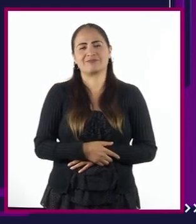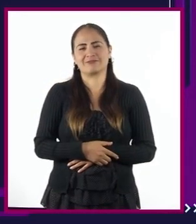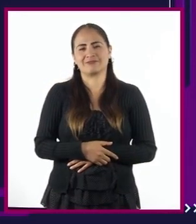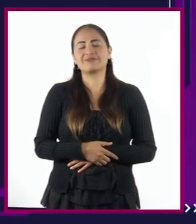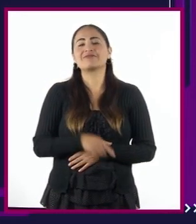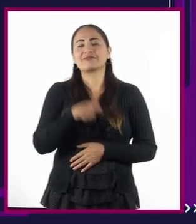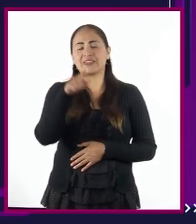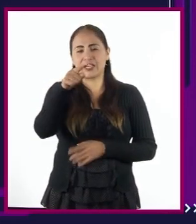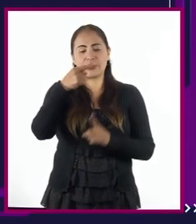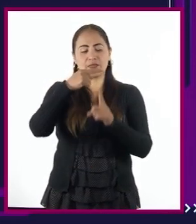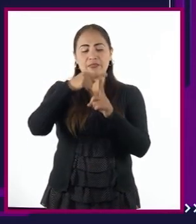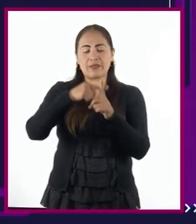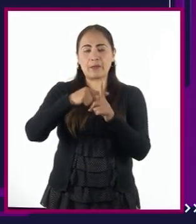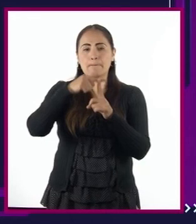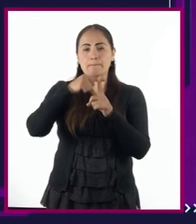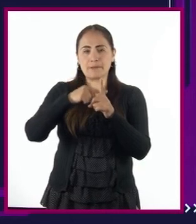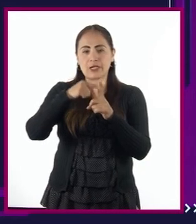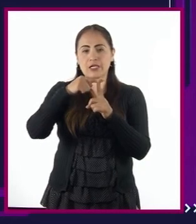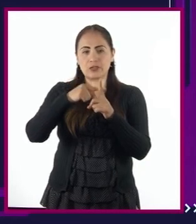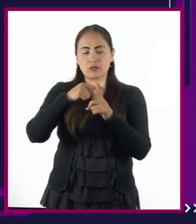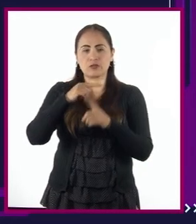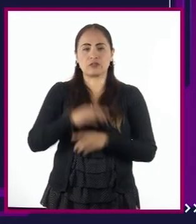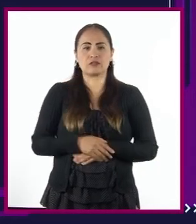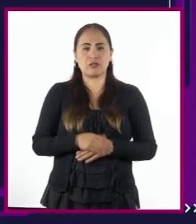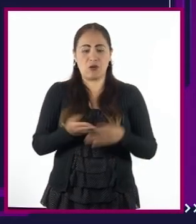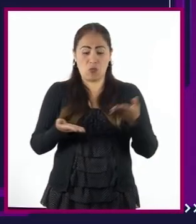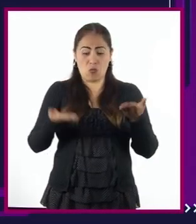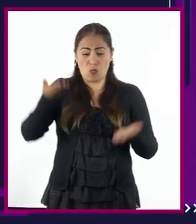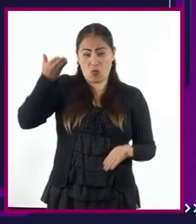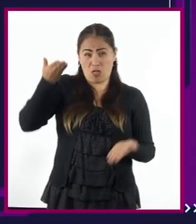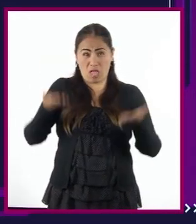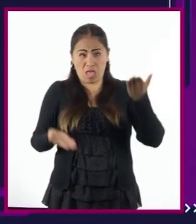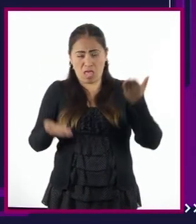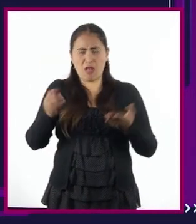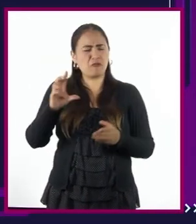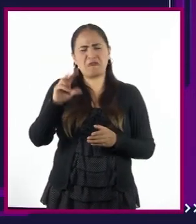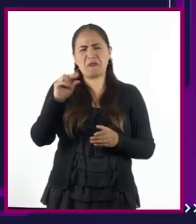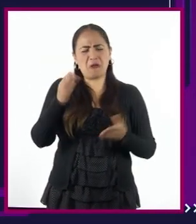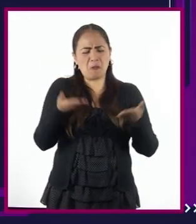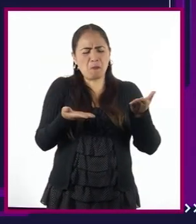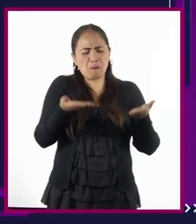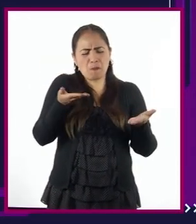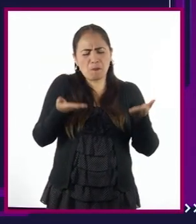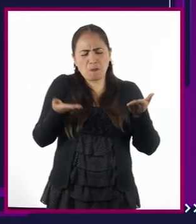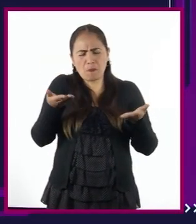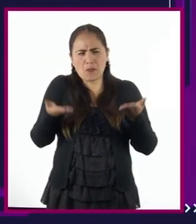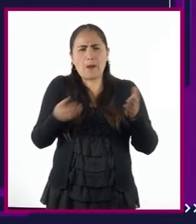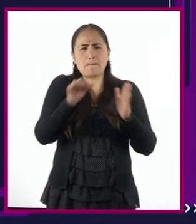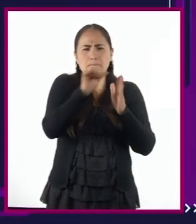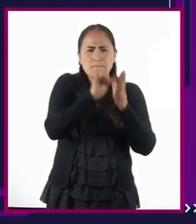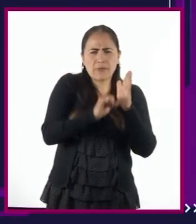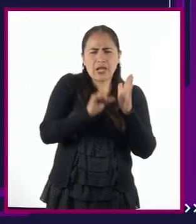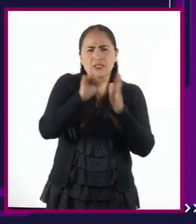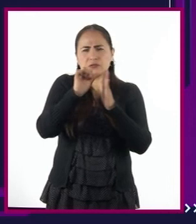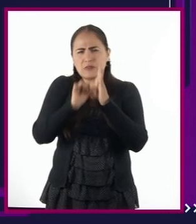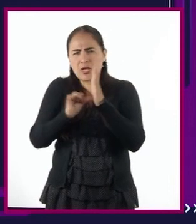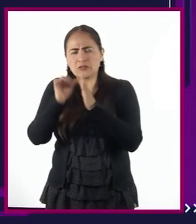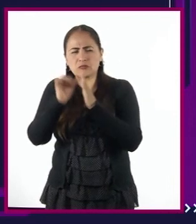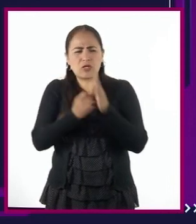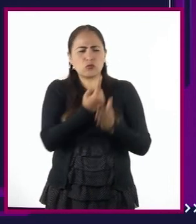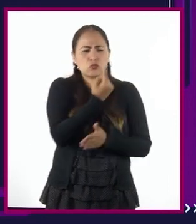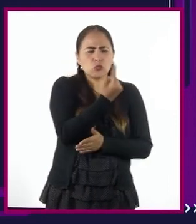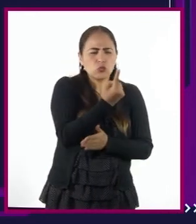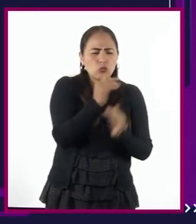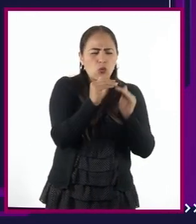las temperaturas no varían mucho, van cambiando de mes a mes entre 1 y 2